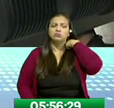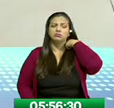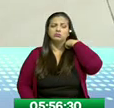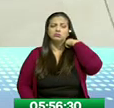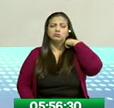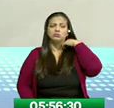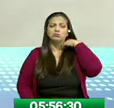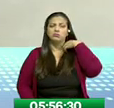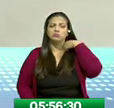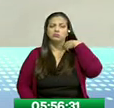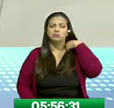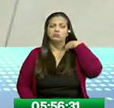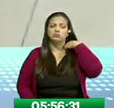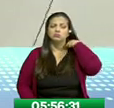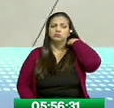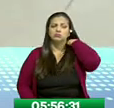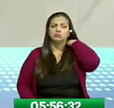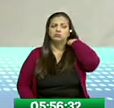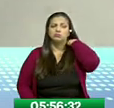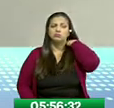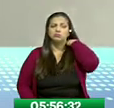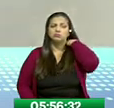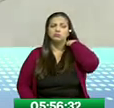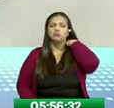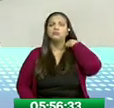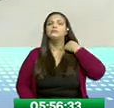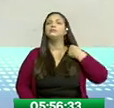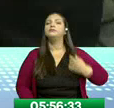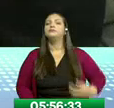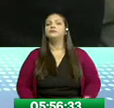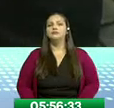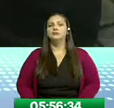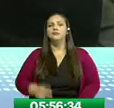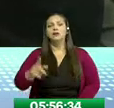arma cortopunzante, deberá tener la misma interés para